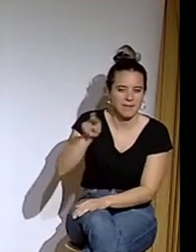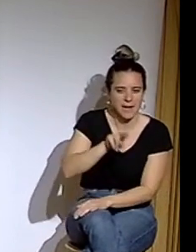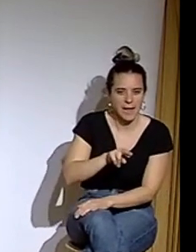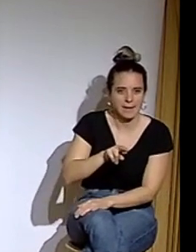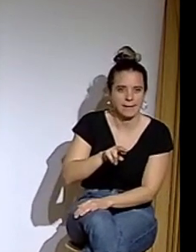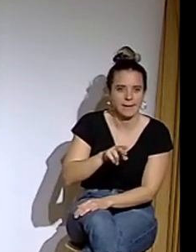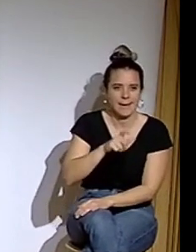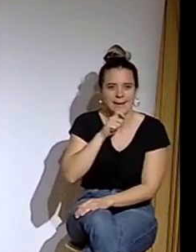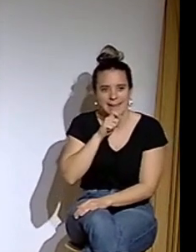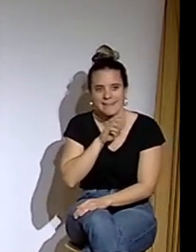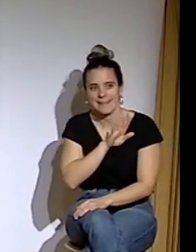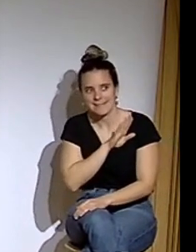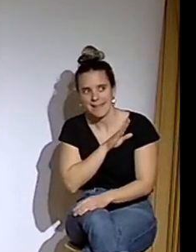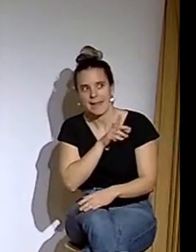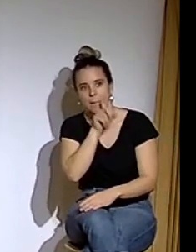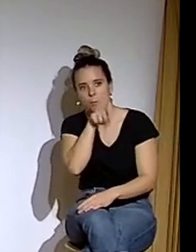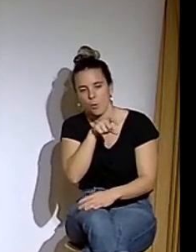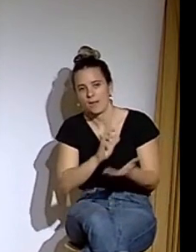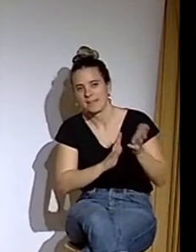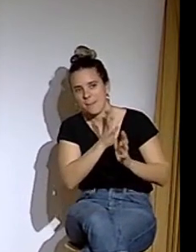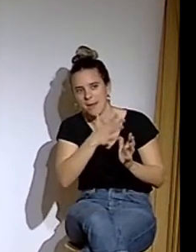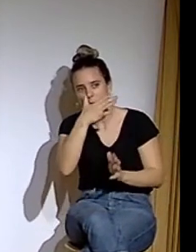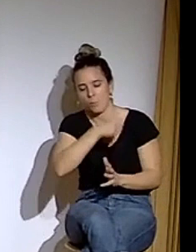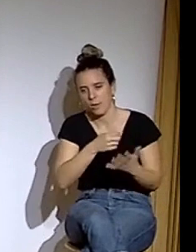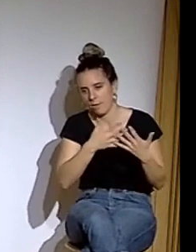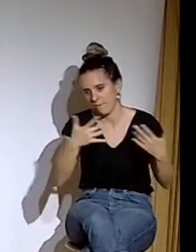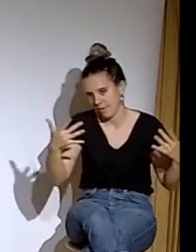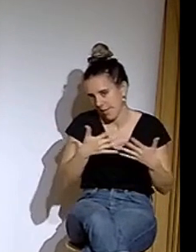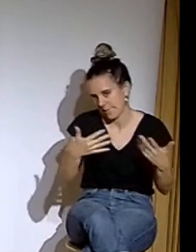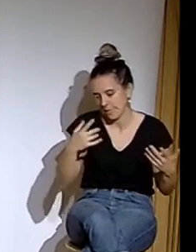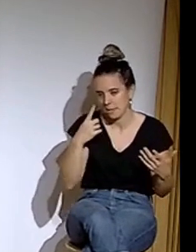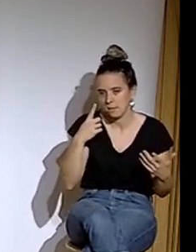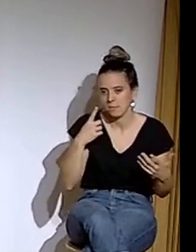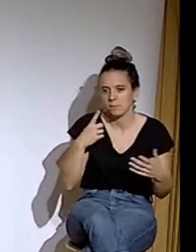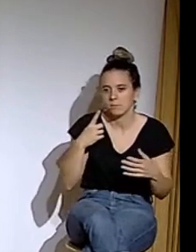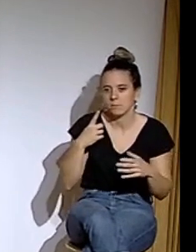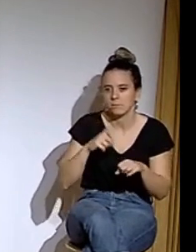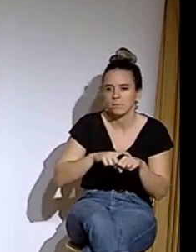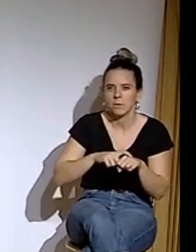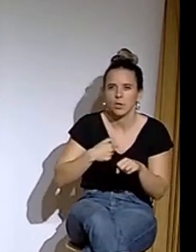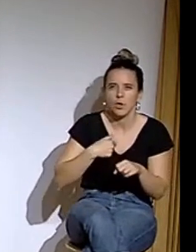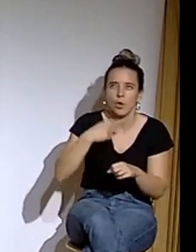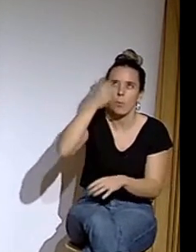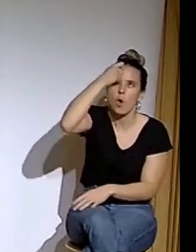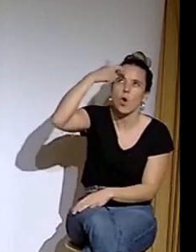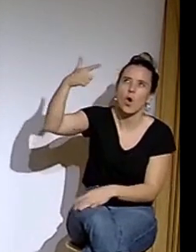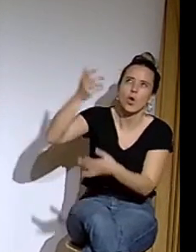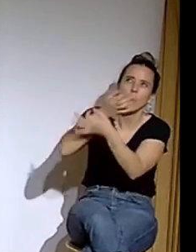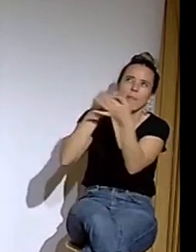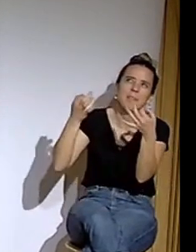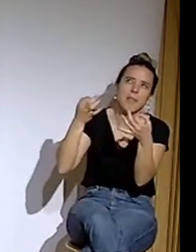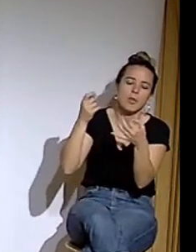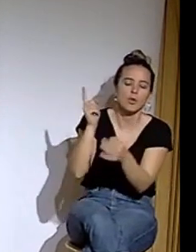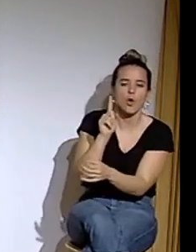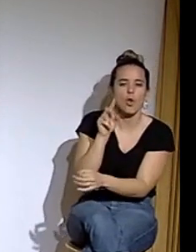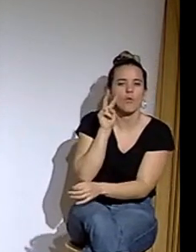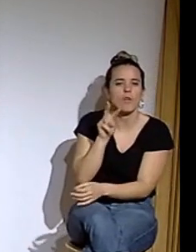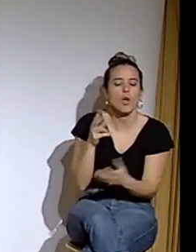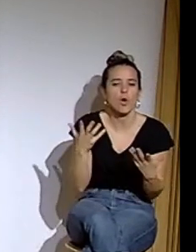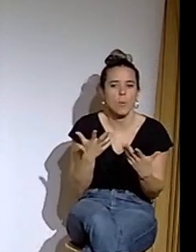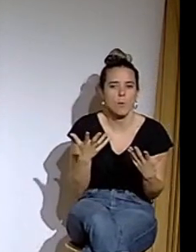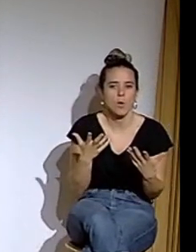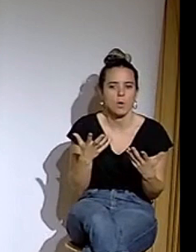no es solamente o sea yo particularmente no lo veo como romantización sino que lo veo como actualmente